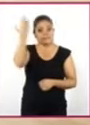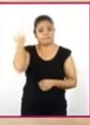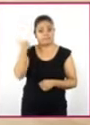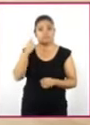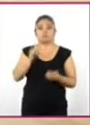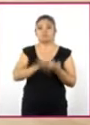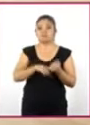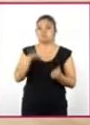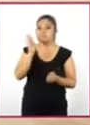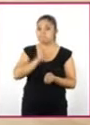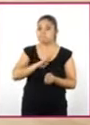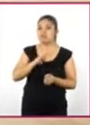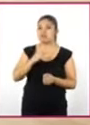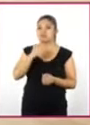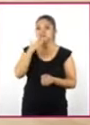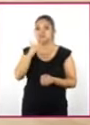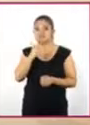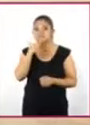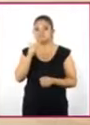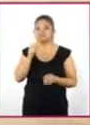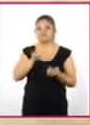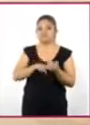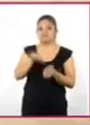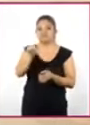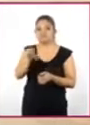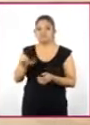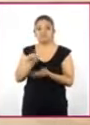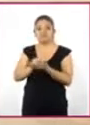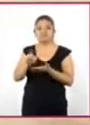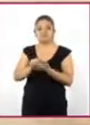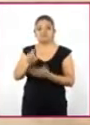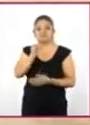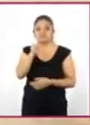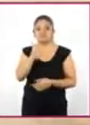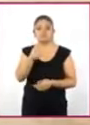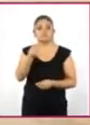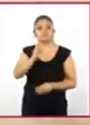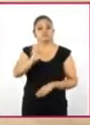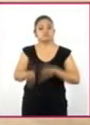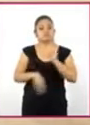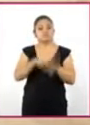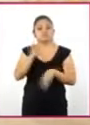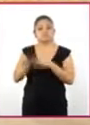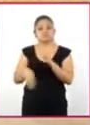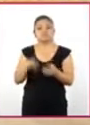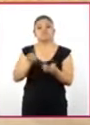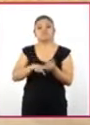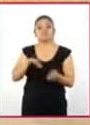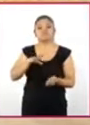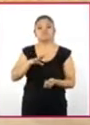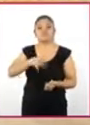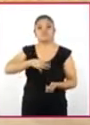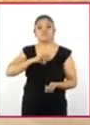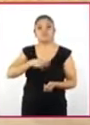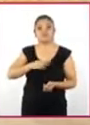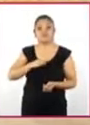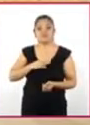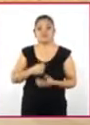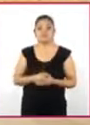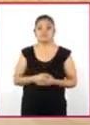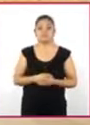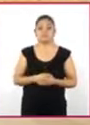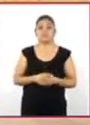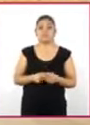los gérmenes. En química, John Dalton planteó que las moléculas están formadas por átomos, lo que dio